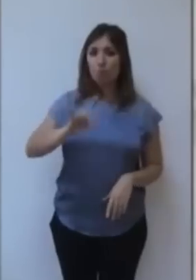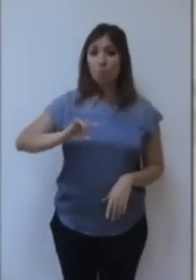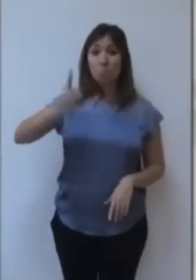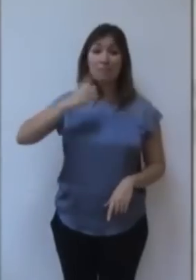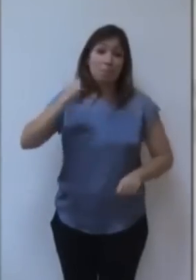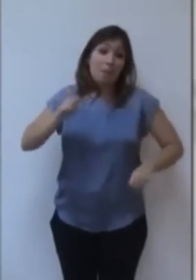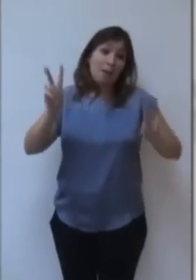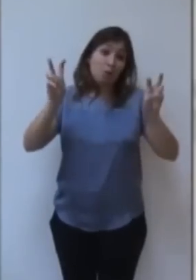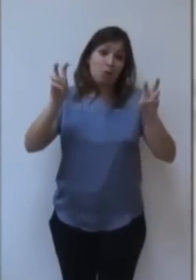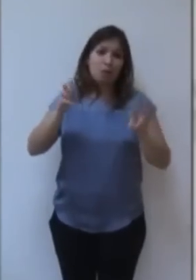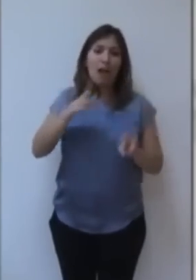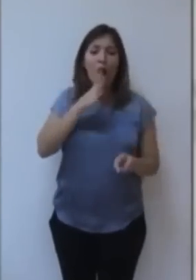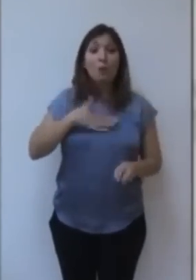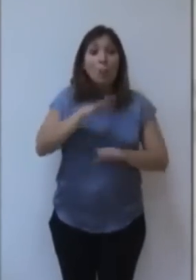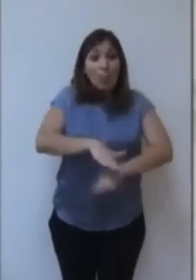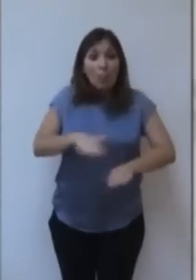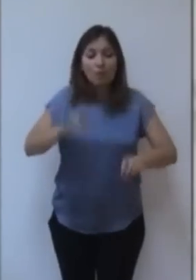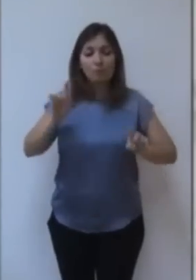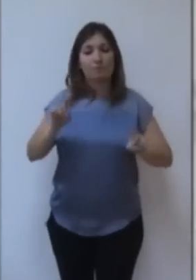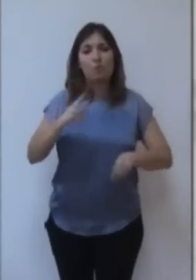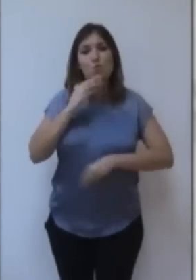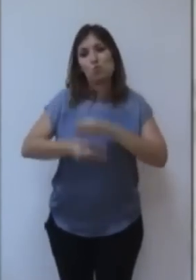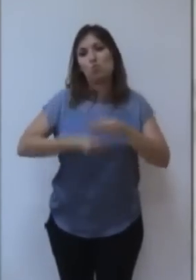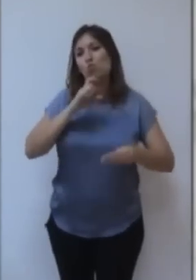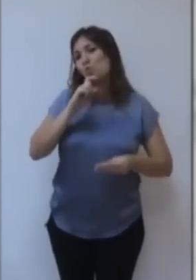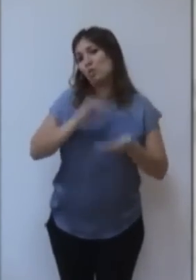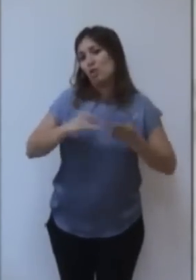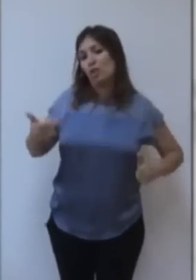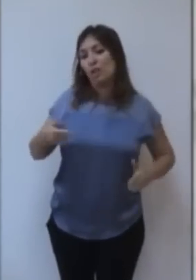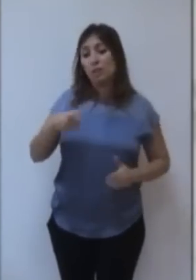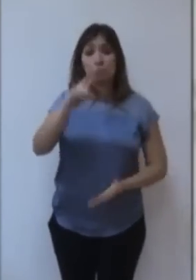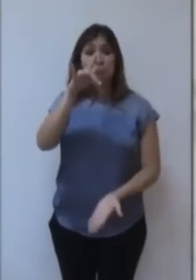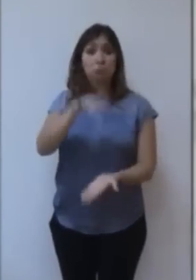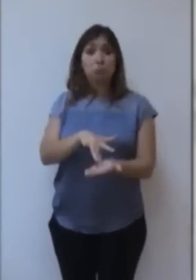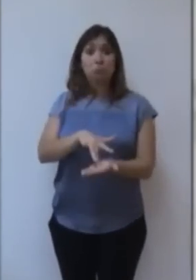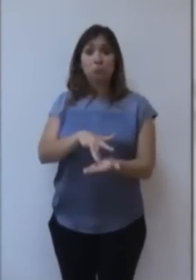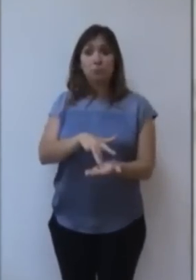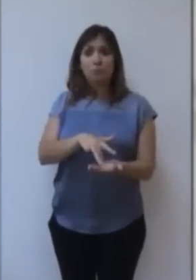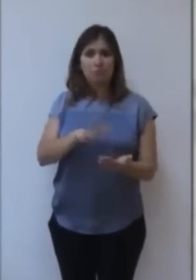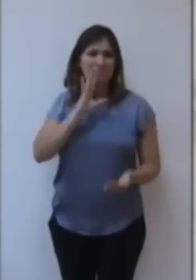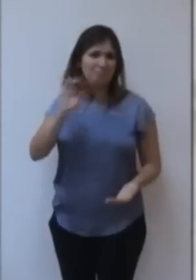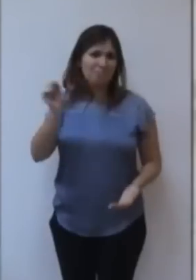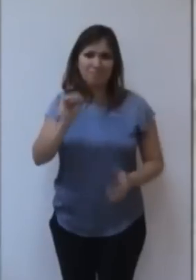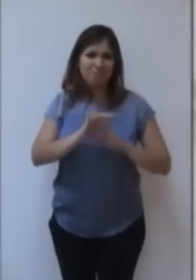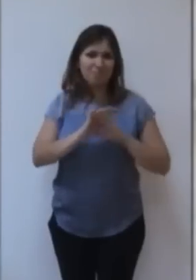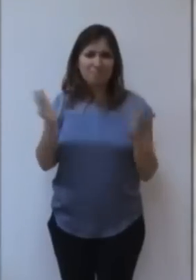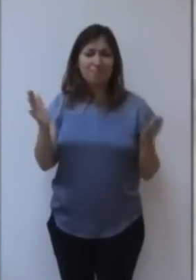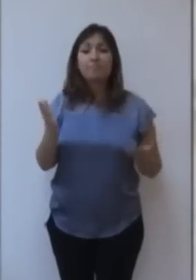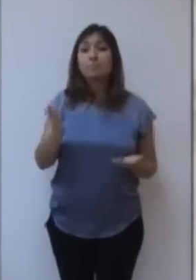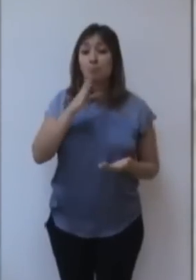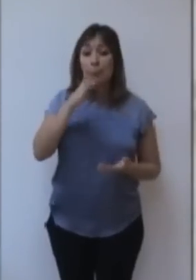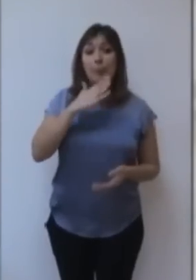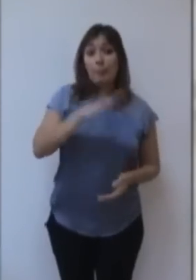mayores están enseñando a los pequeños a utilizar la tecnología. Es una experiencia que, bueno, está siendo fabulosa porque además